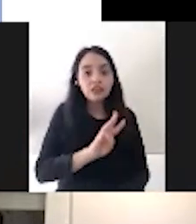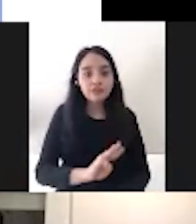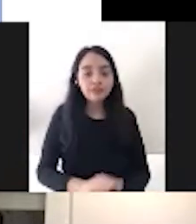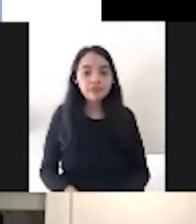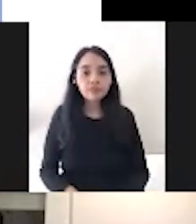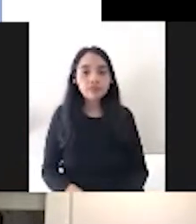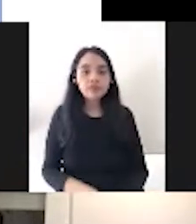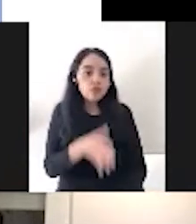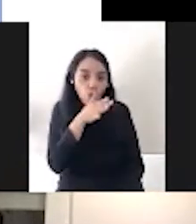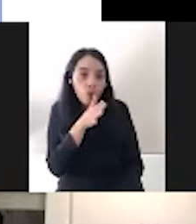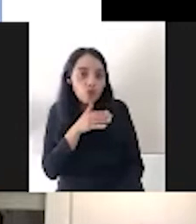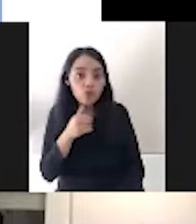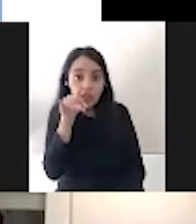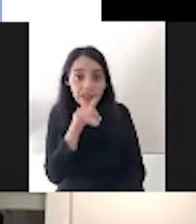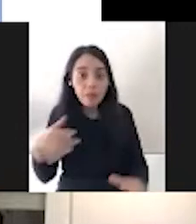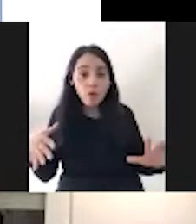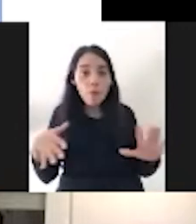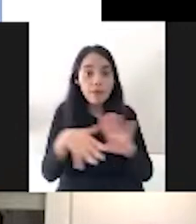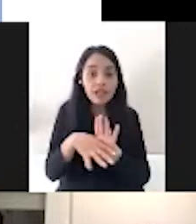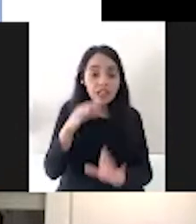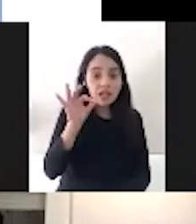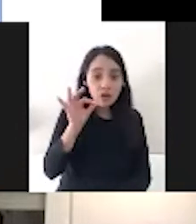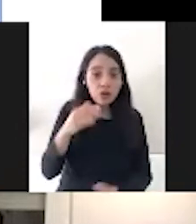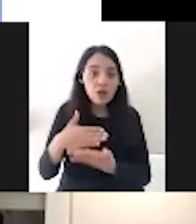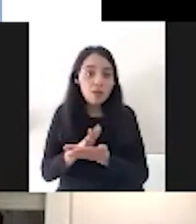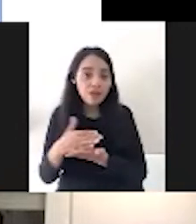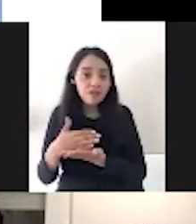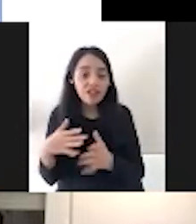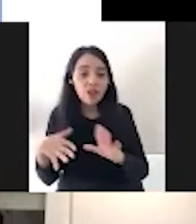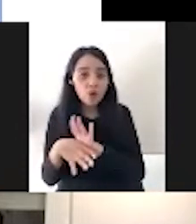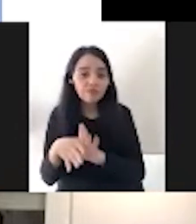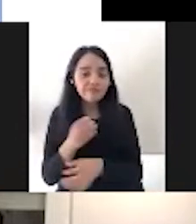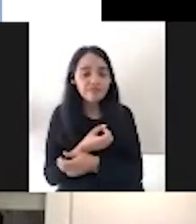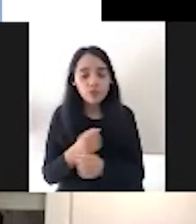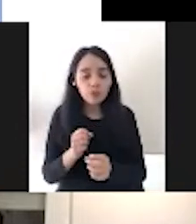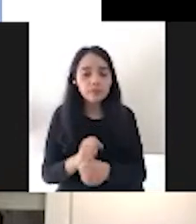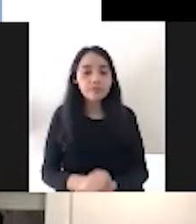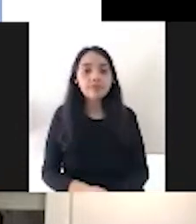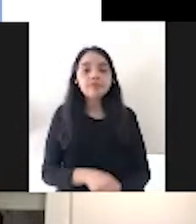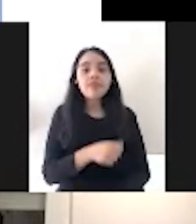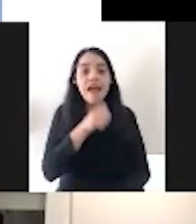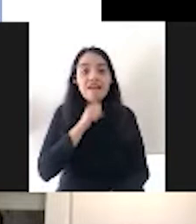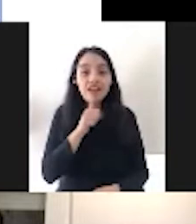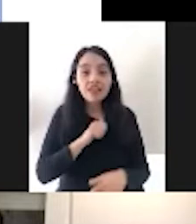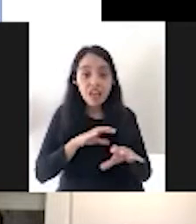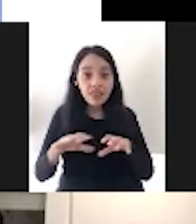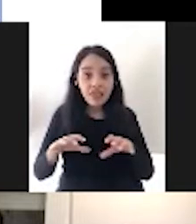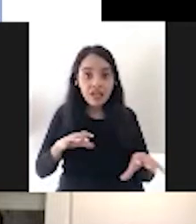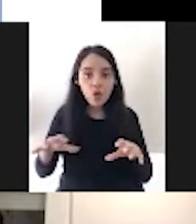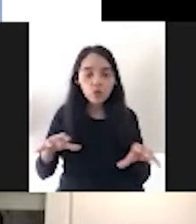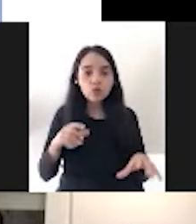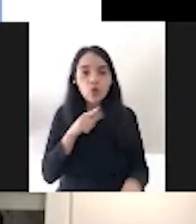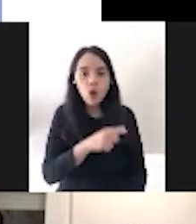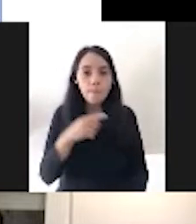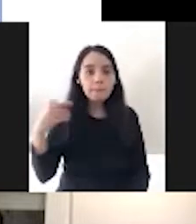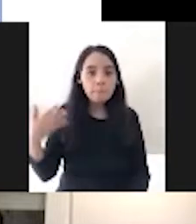tiempo para reunirse, planificar, etc. En cuanto a la falta de recursos, es bien importante